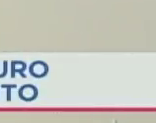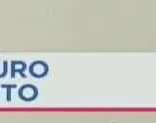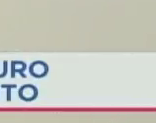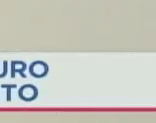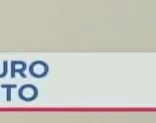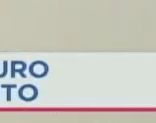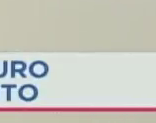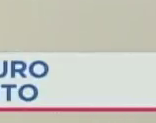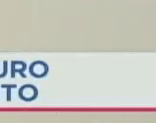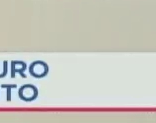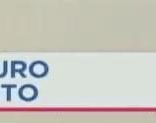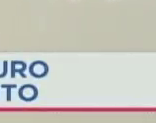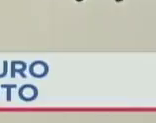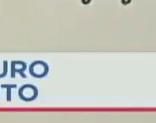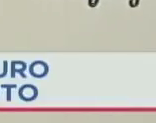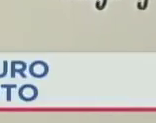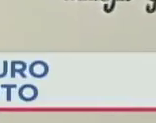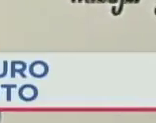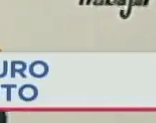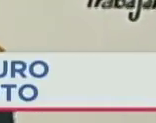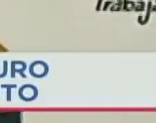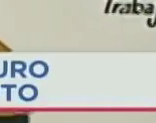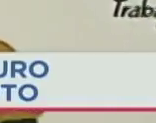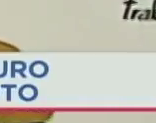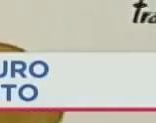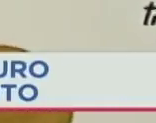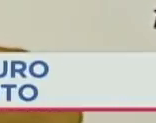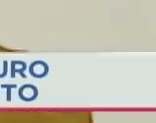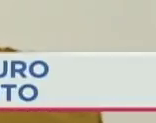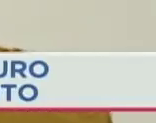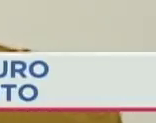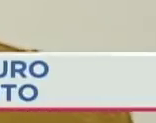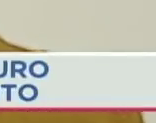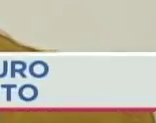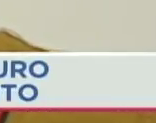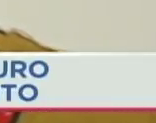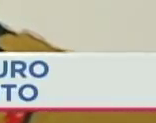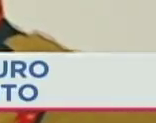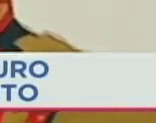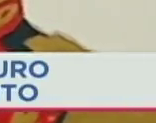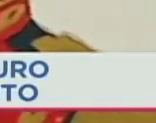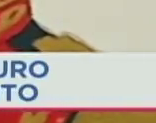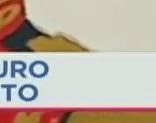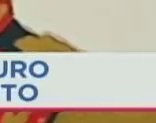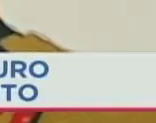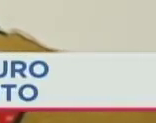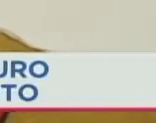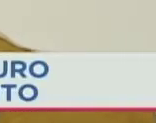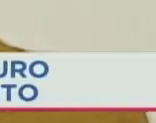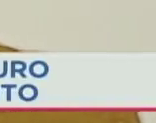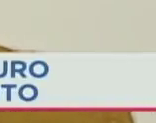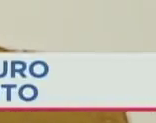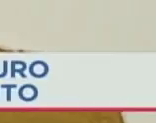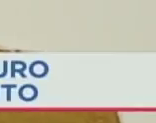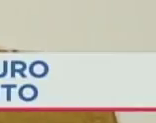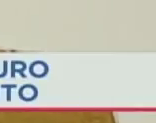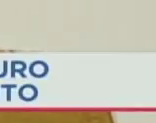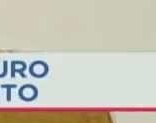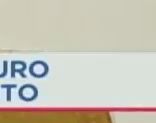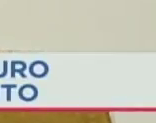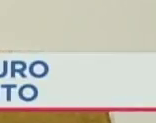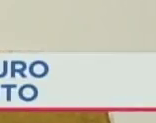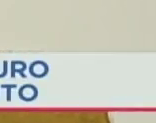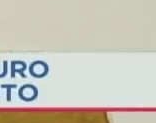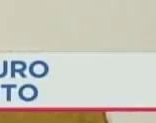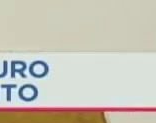estratégicos de nuestro país ahora sí ya llegó el presidente nicolás maduro como lo último por evidente constitucional de la república